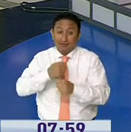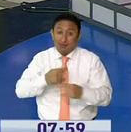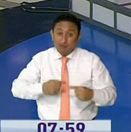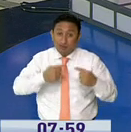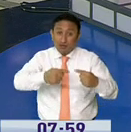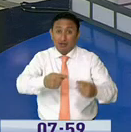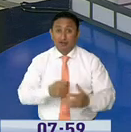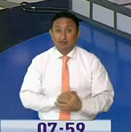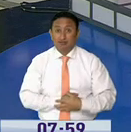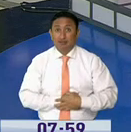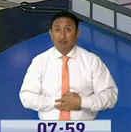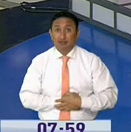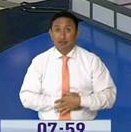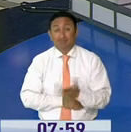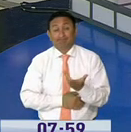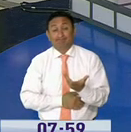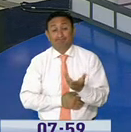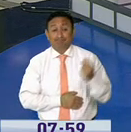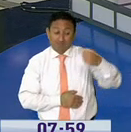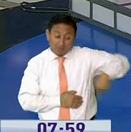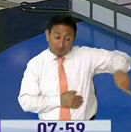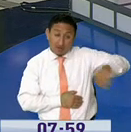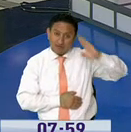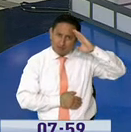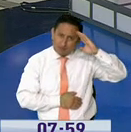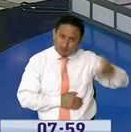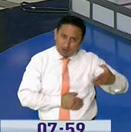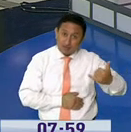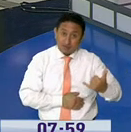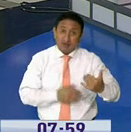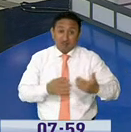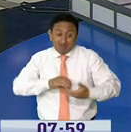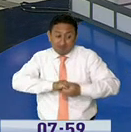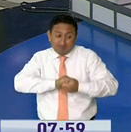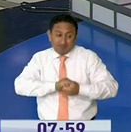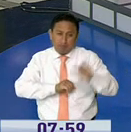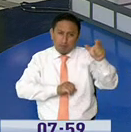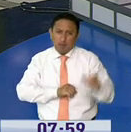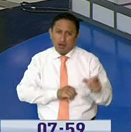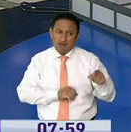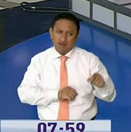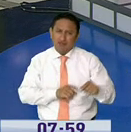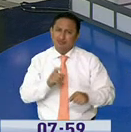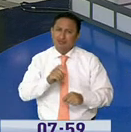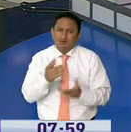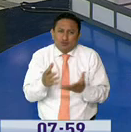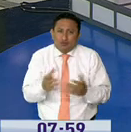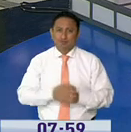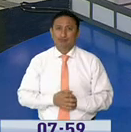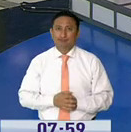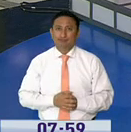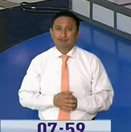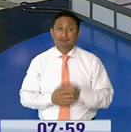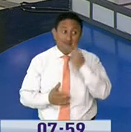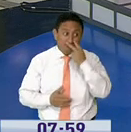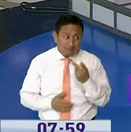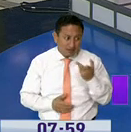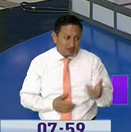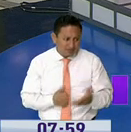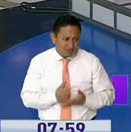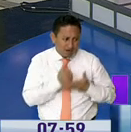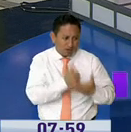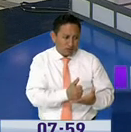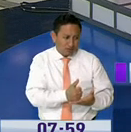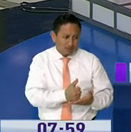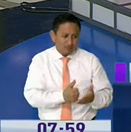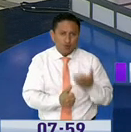día. Entonces hay que ver por ellos también, ¿no? Es momento de unirnos también por esas personas que son los que menos tienen, ver cómo se trata de llegar